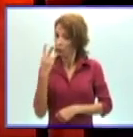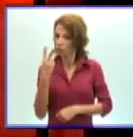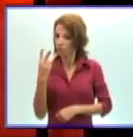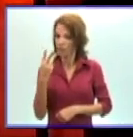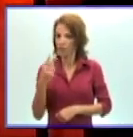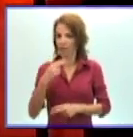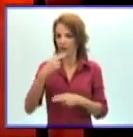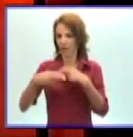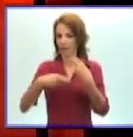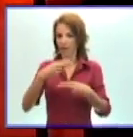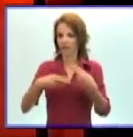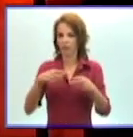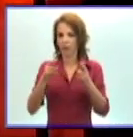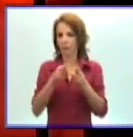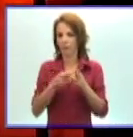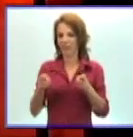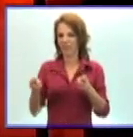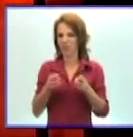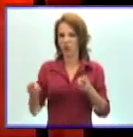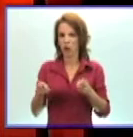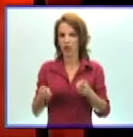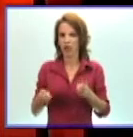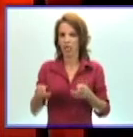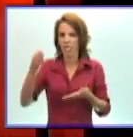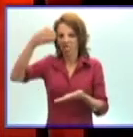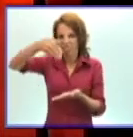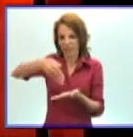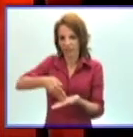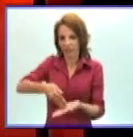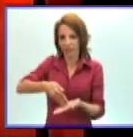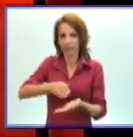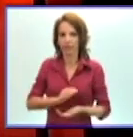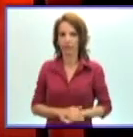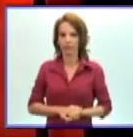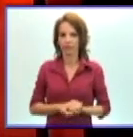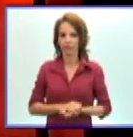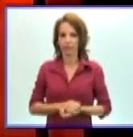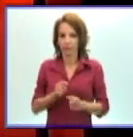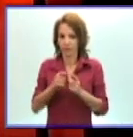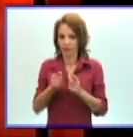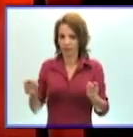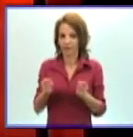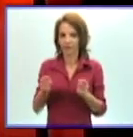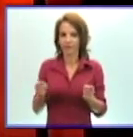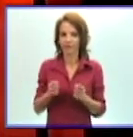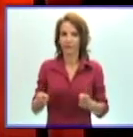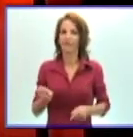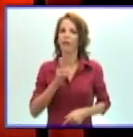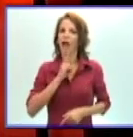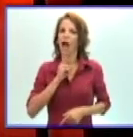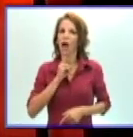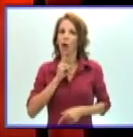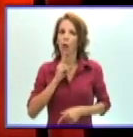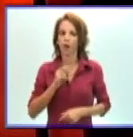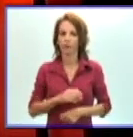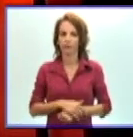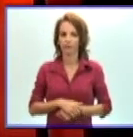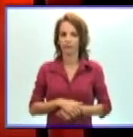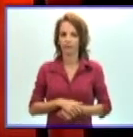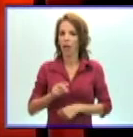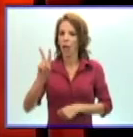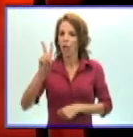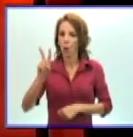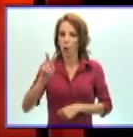mediciones directas, ¿no? Medimos el volumen del líquido y después con el cuerpo adentro. Pero después tuvimos que hacer una